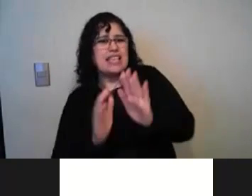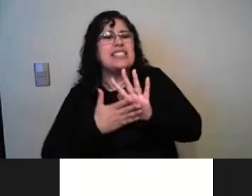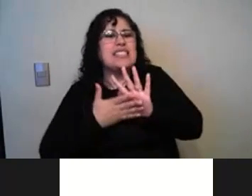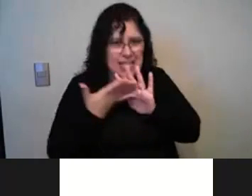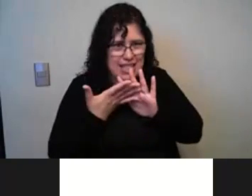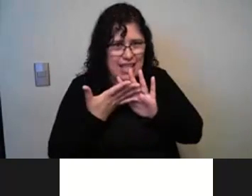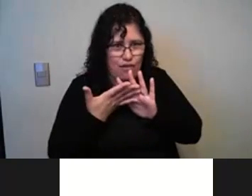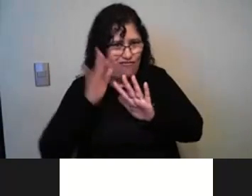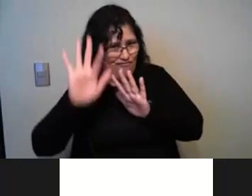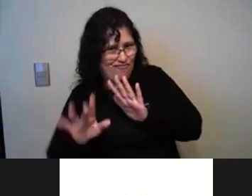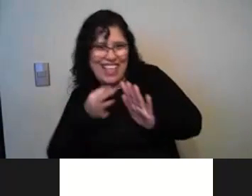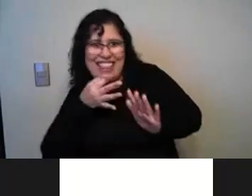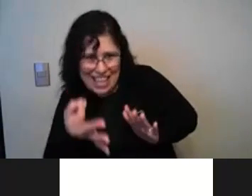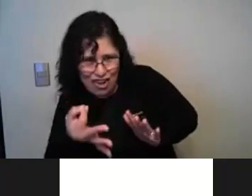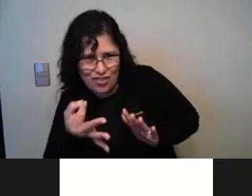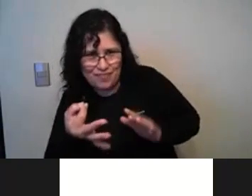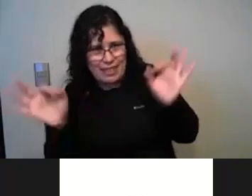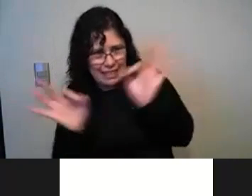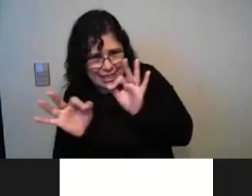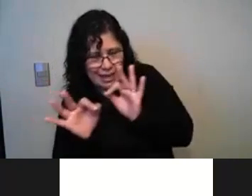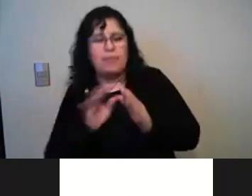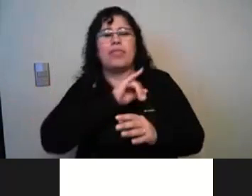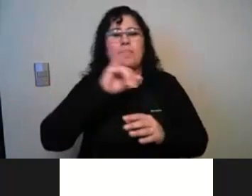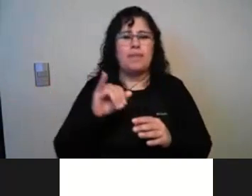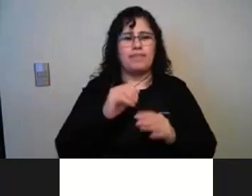Ahora, sabemos que la aferencia puede ser